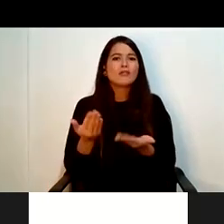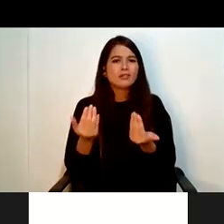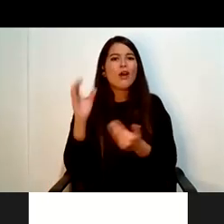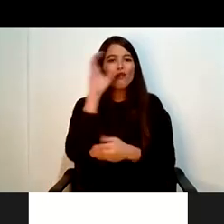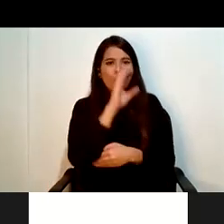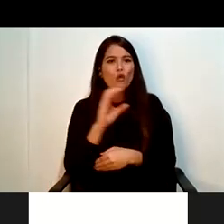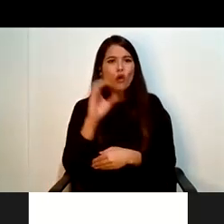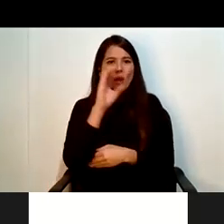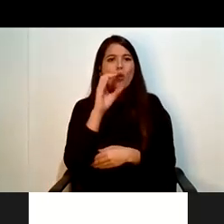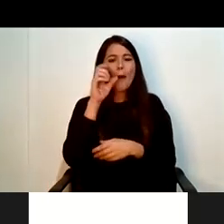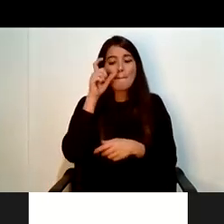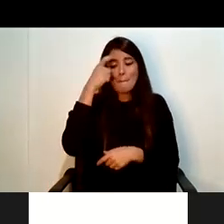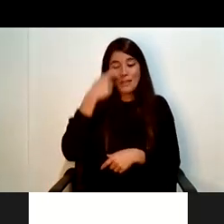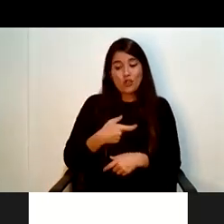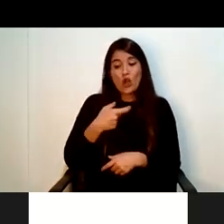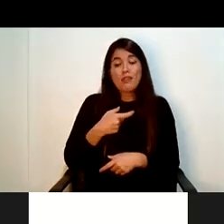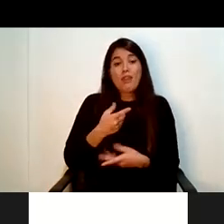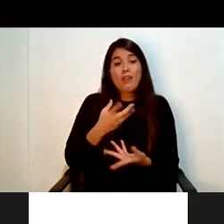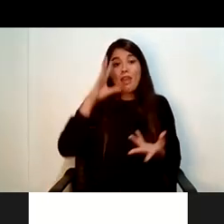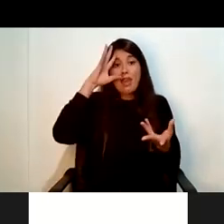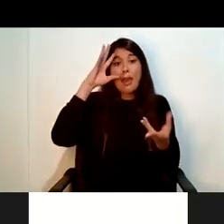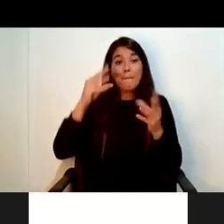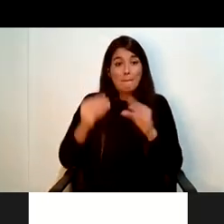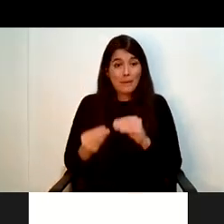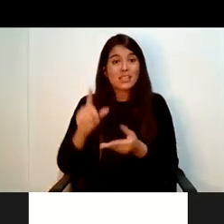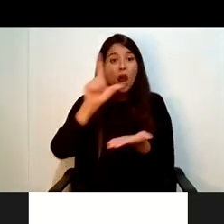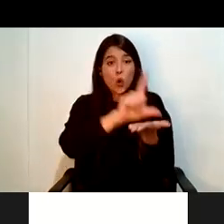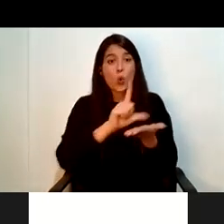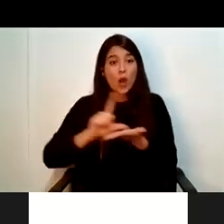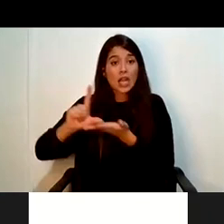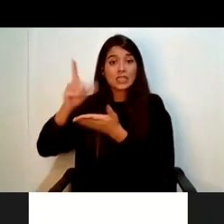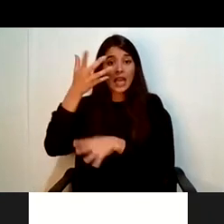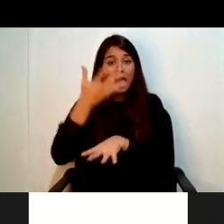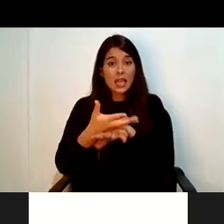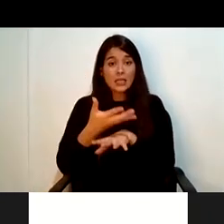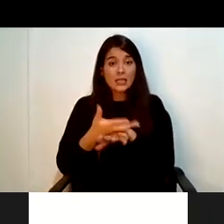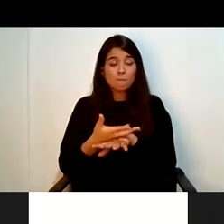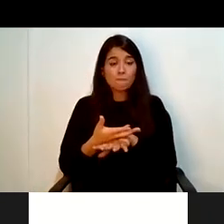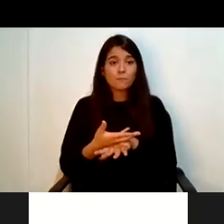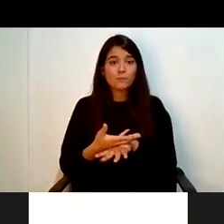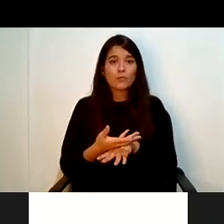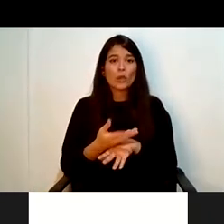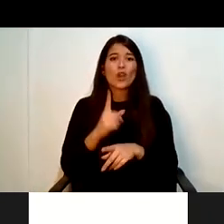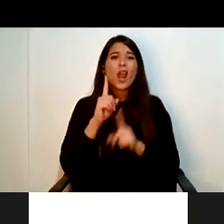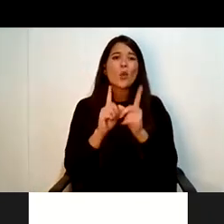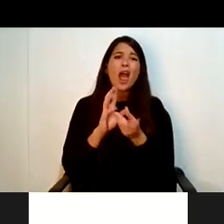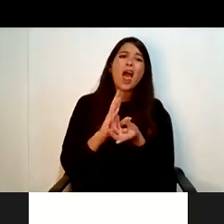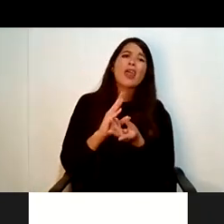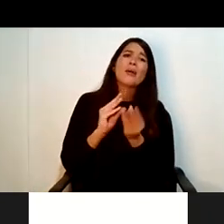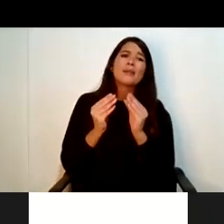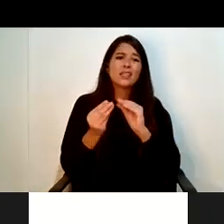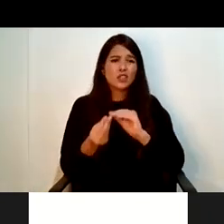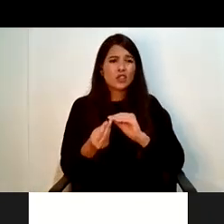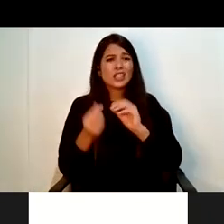lo esté aplicando, si hay lugares que lo están realizando, con ciertas adaptaciones, que también puede